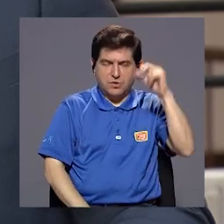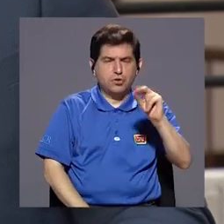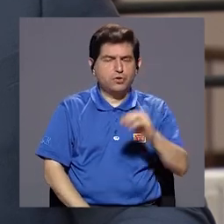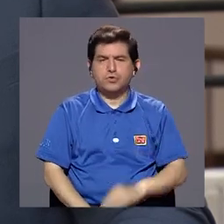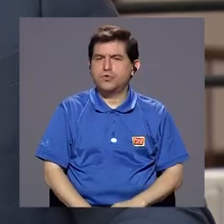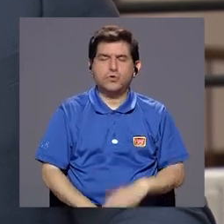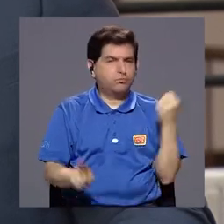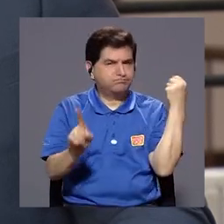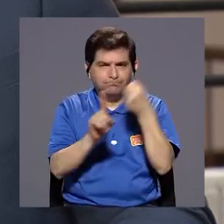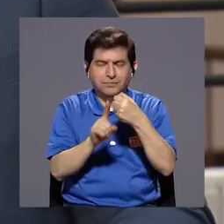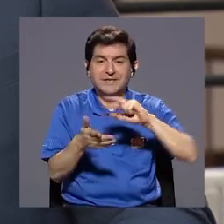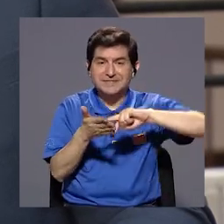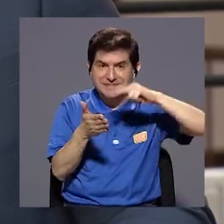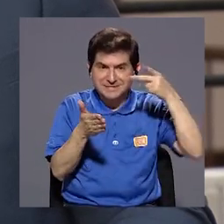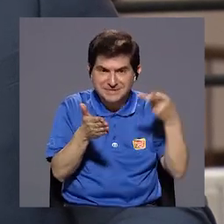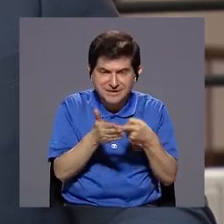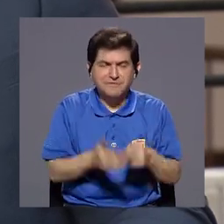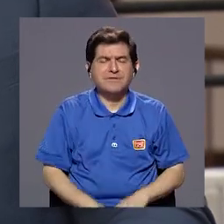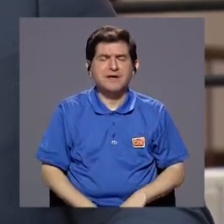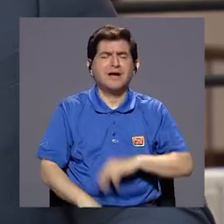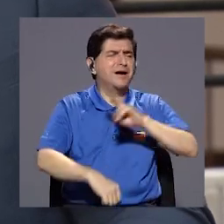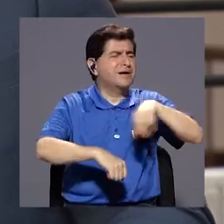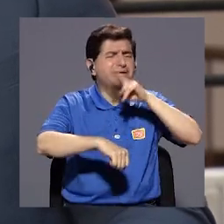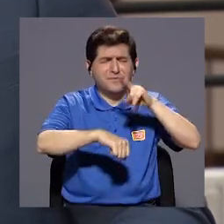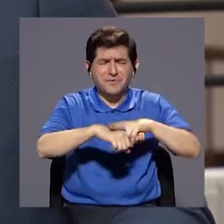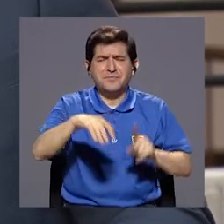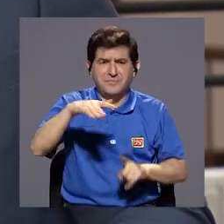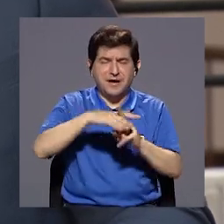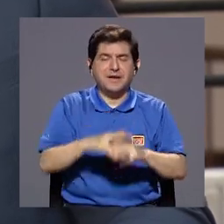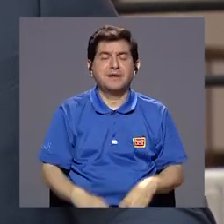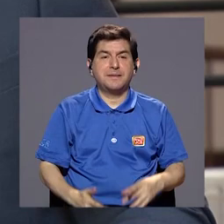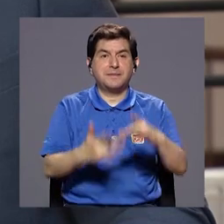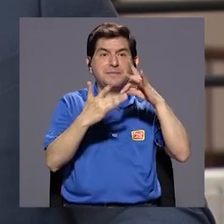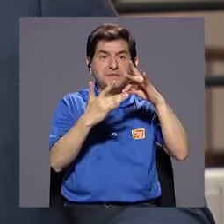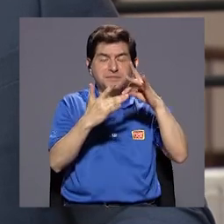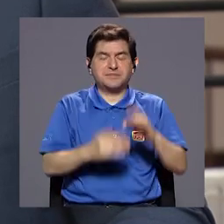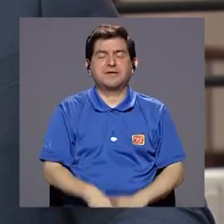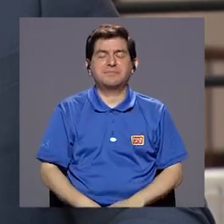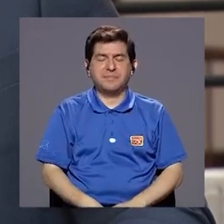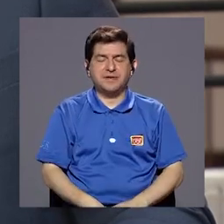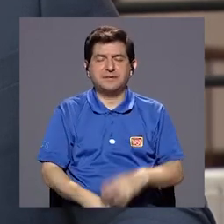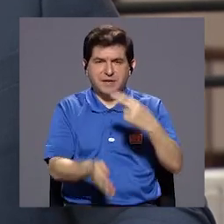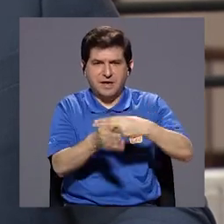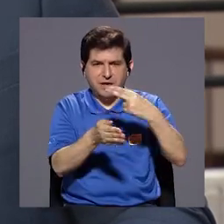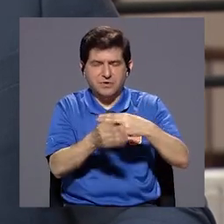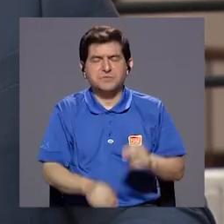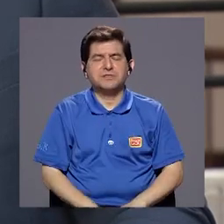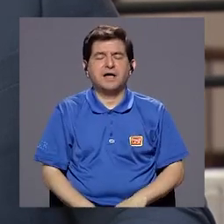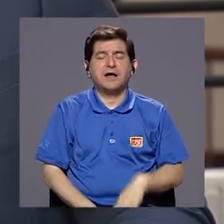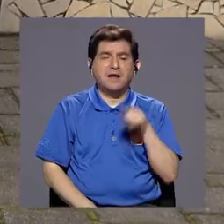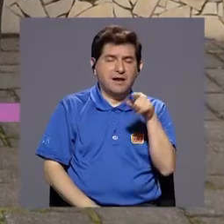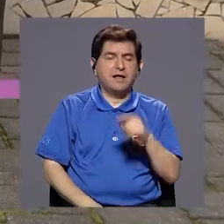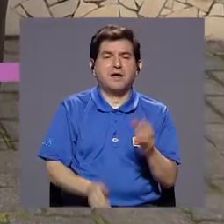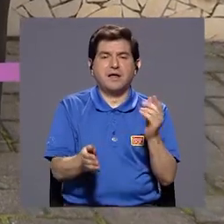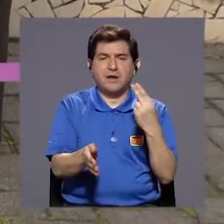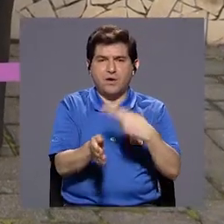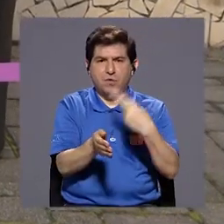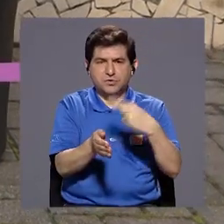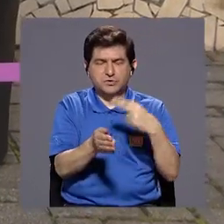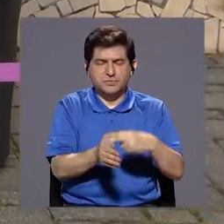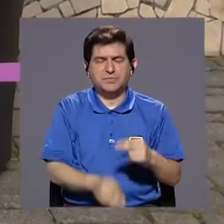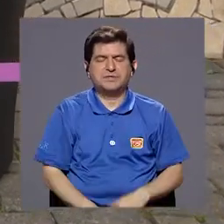no traumática, o sea, es una condición que es muy frecuente, la principal causa de internamiento en las unidades de neurología de los hospitales de la Seguridad